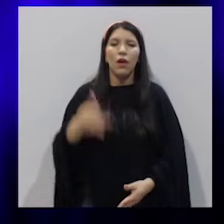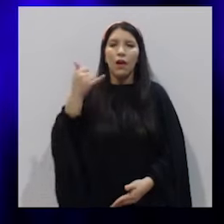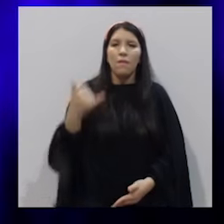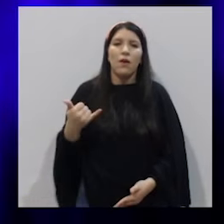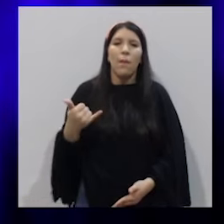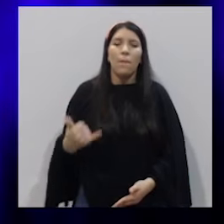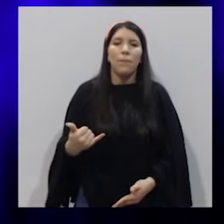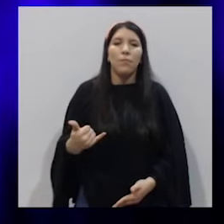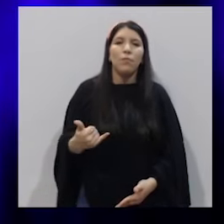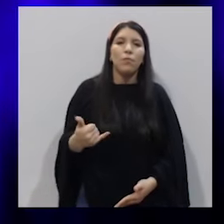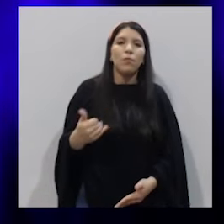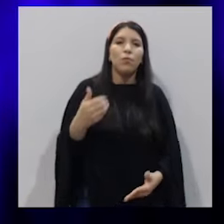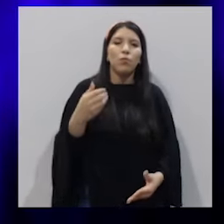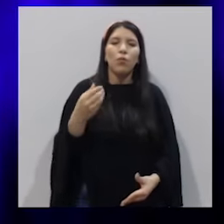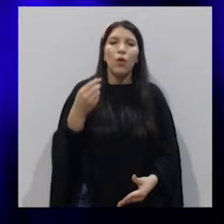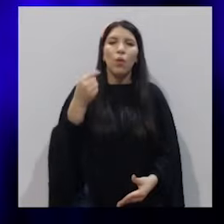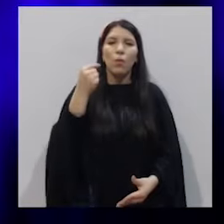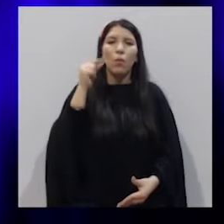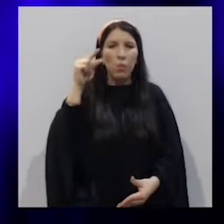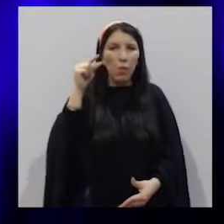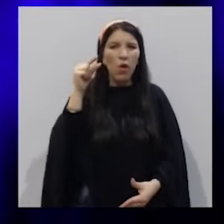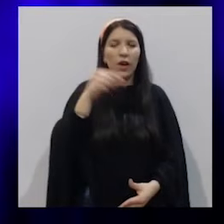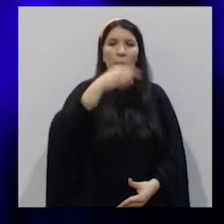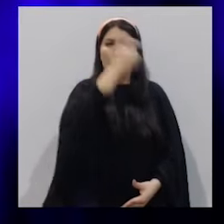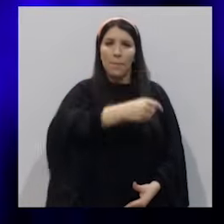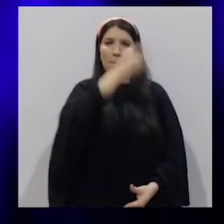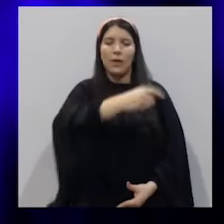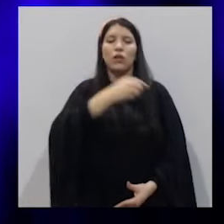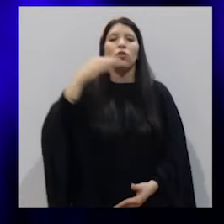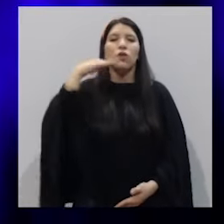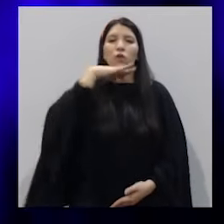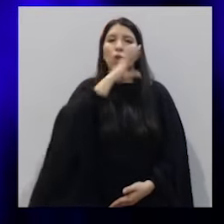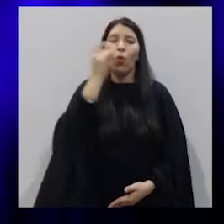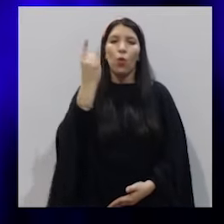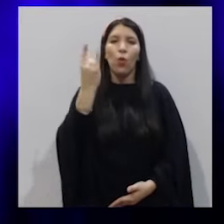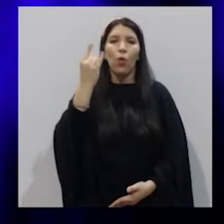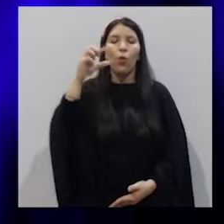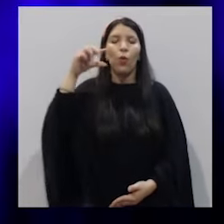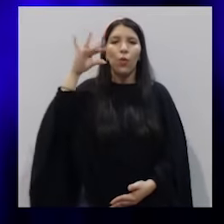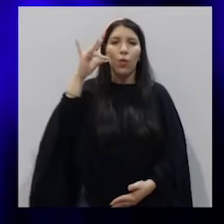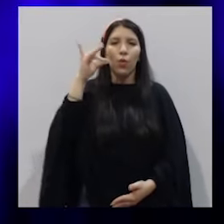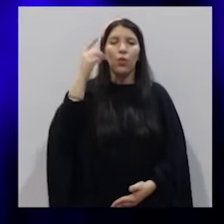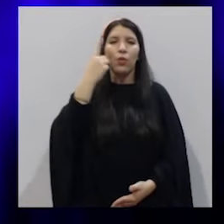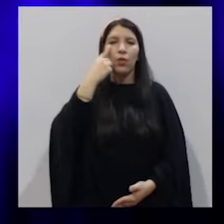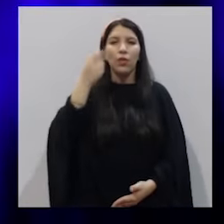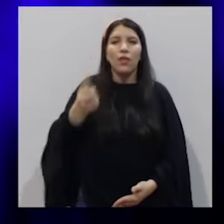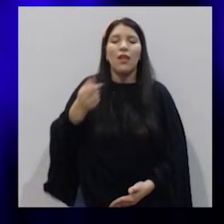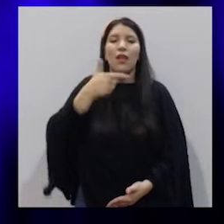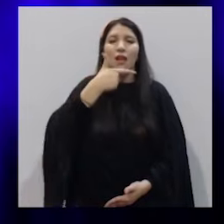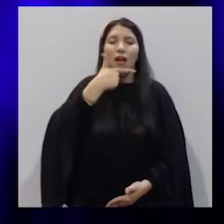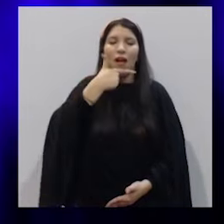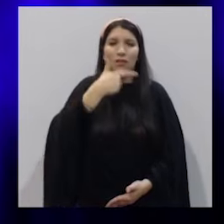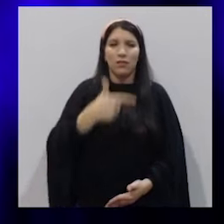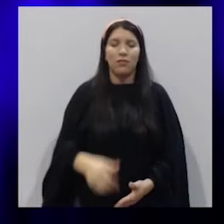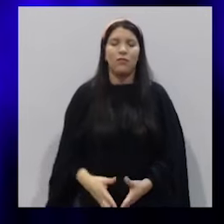y esto no es poca cosa para una iglesia que comienza por eso pablo dice precisamente